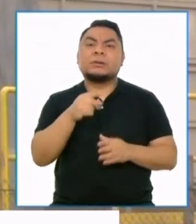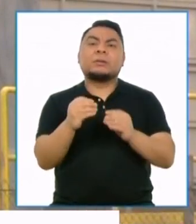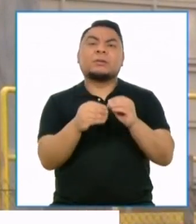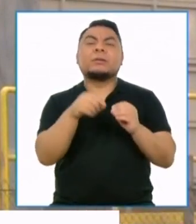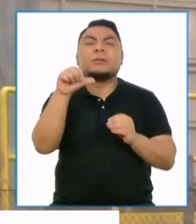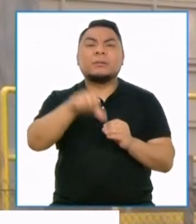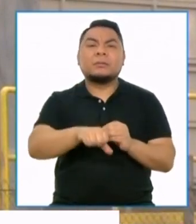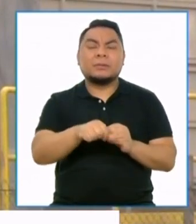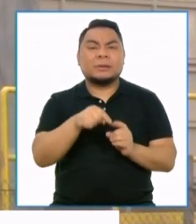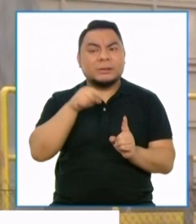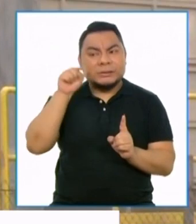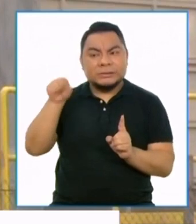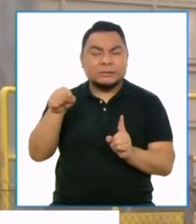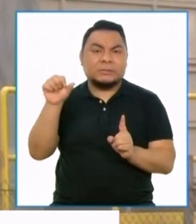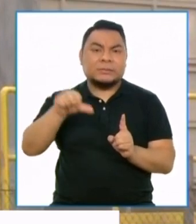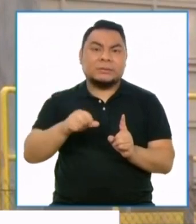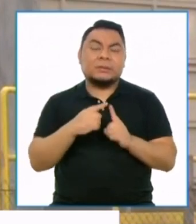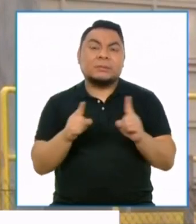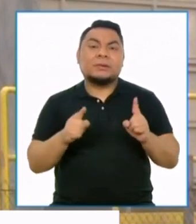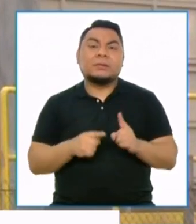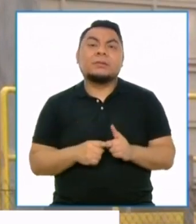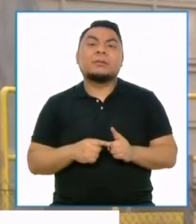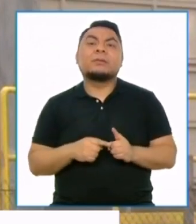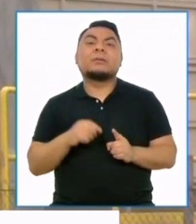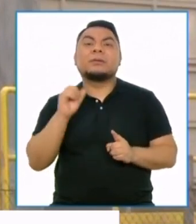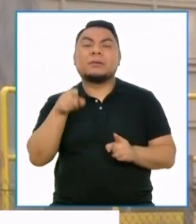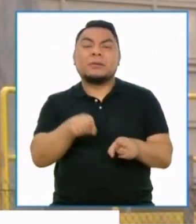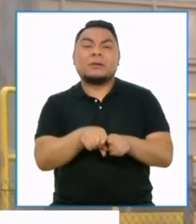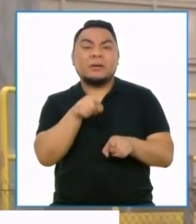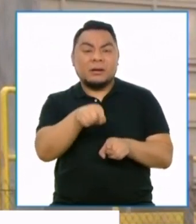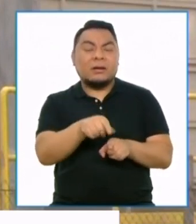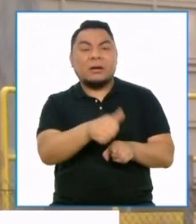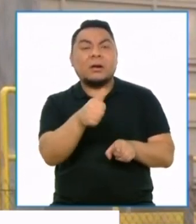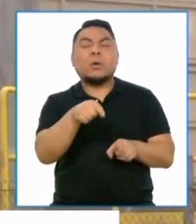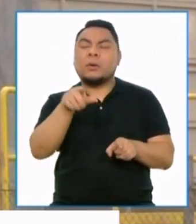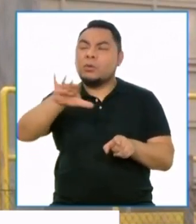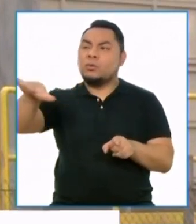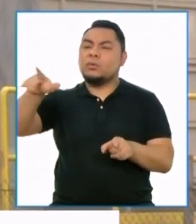el audio para tomar este tipo de decisiones. El audio